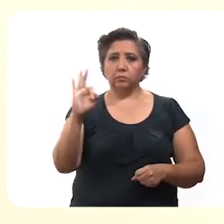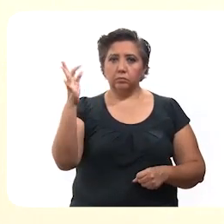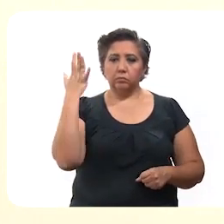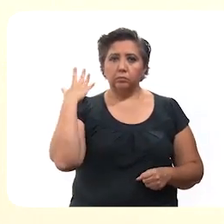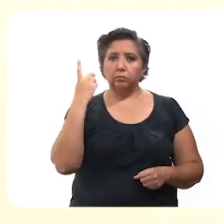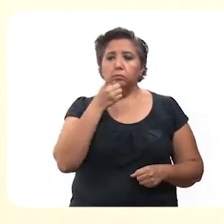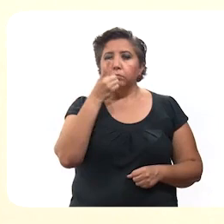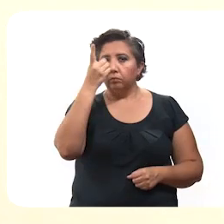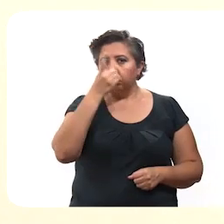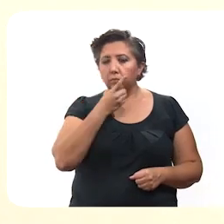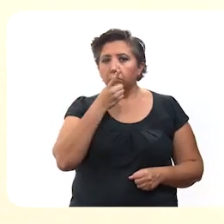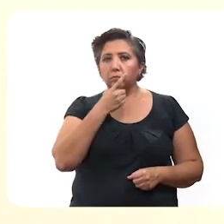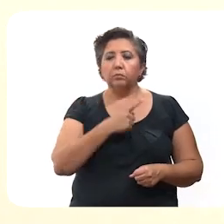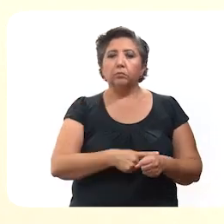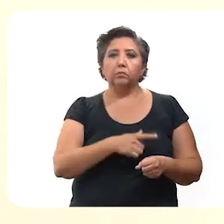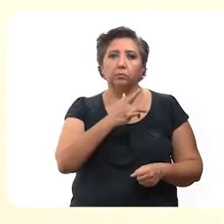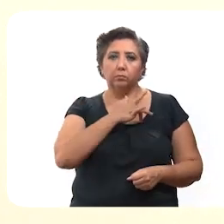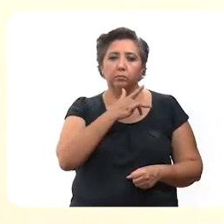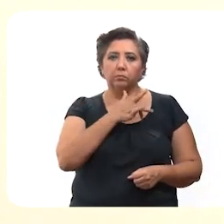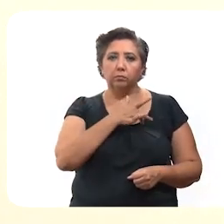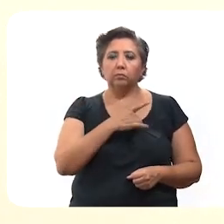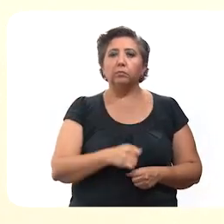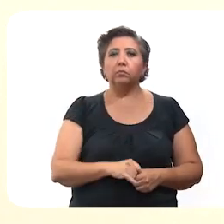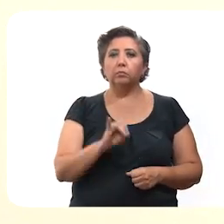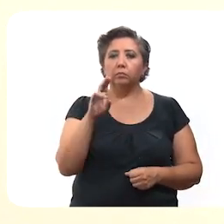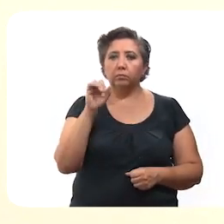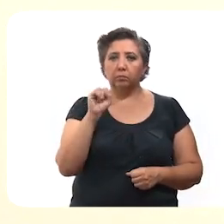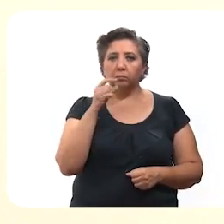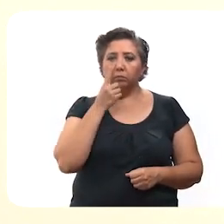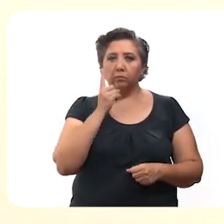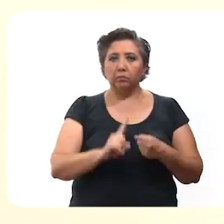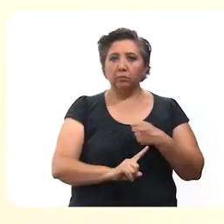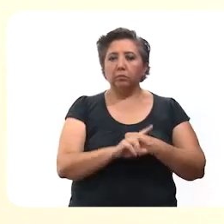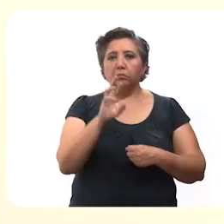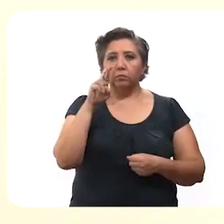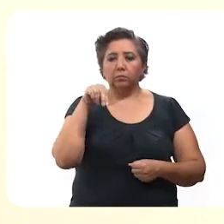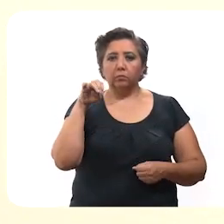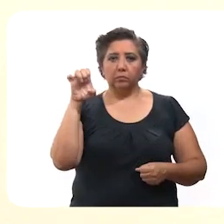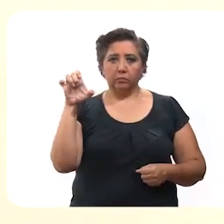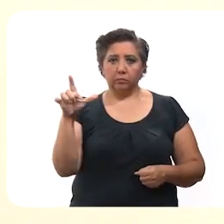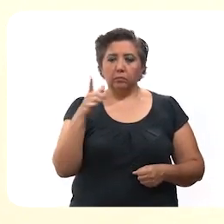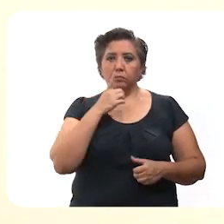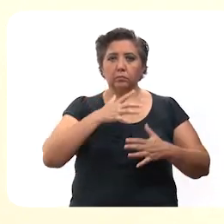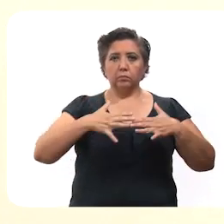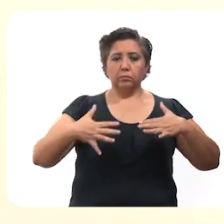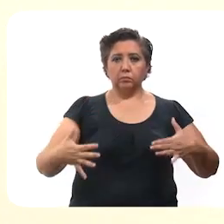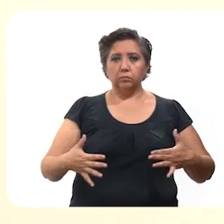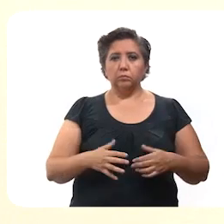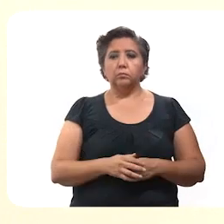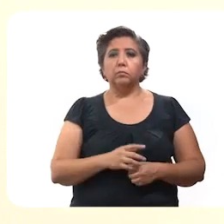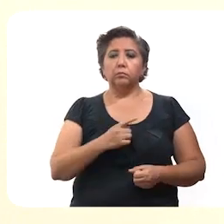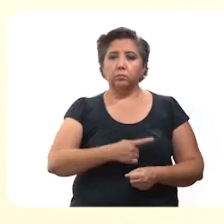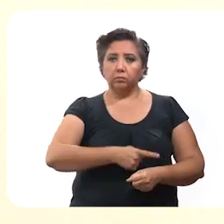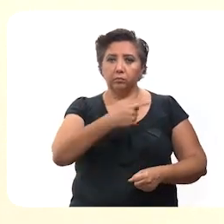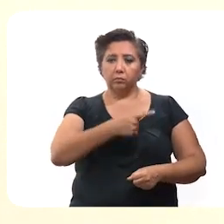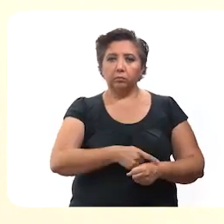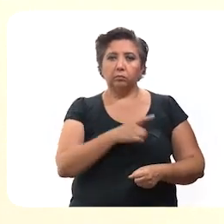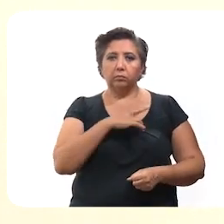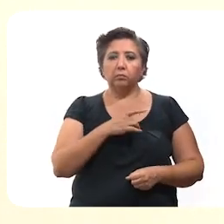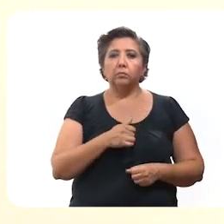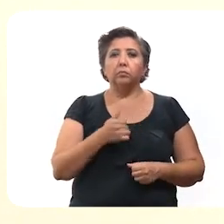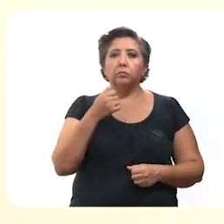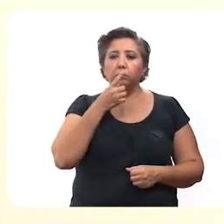principales enfermedades fueron diabetes, enfermedad cardiovascular, inmunosupresión, insuficiencia renal crónica, obesidad e hipertensión